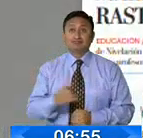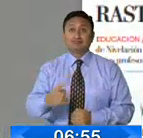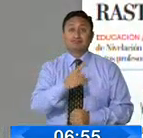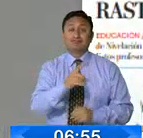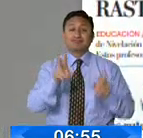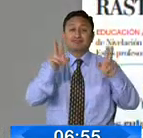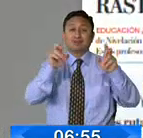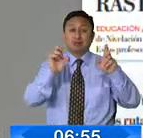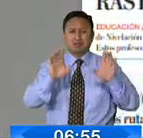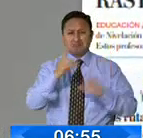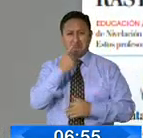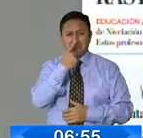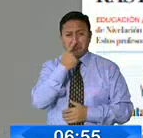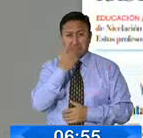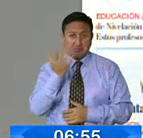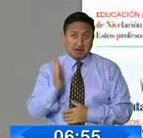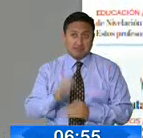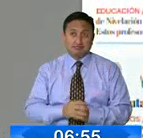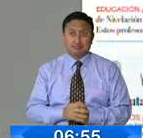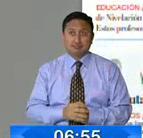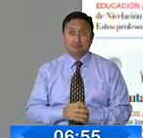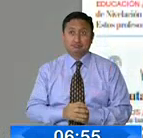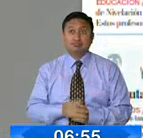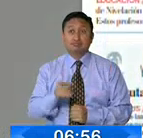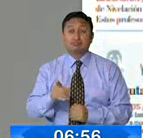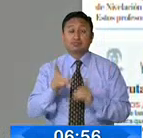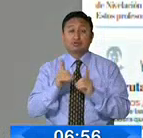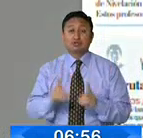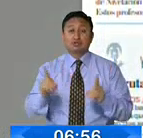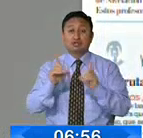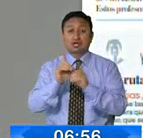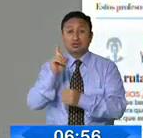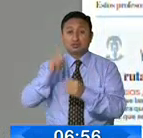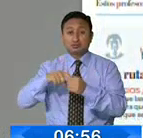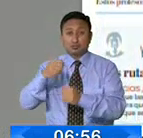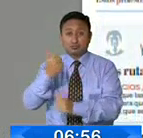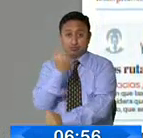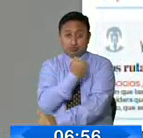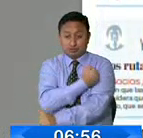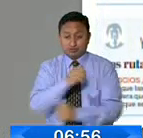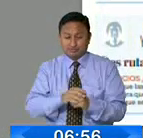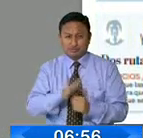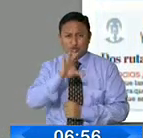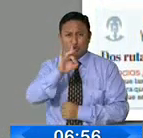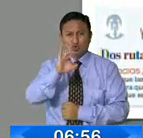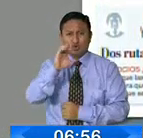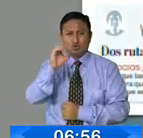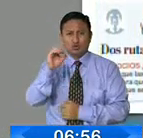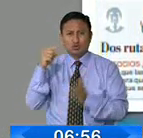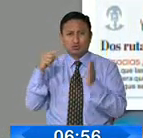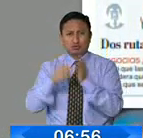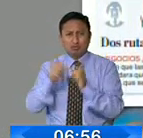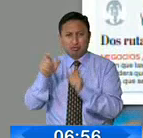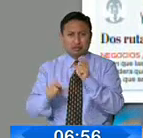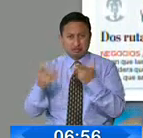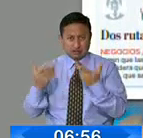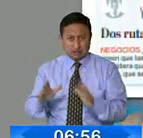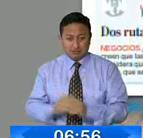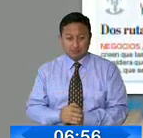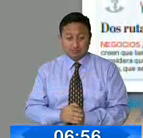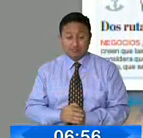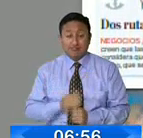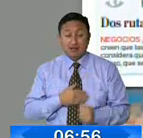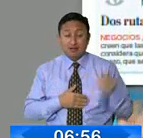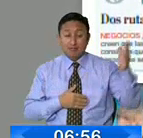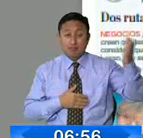títulos interesantes. En la base de datos para vacunación hay 800 mil registrados ya. Maestros